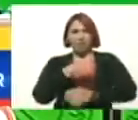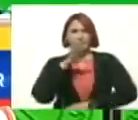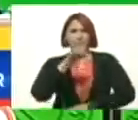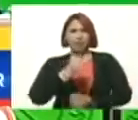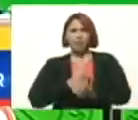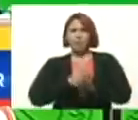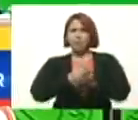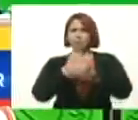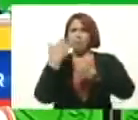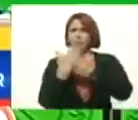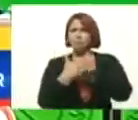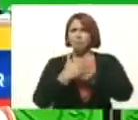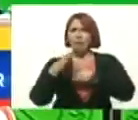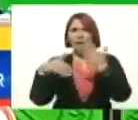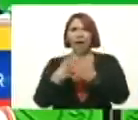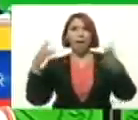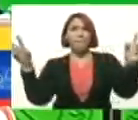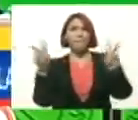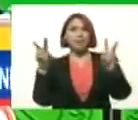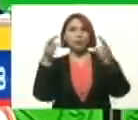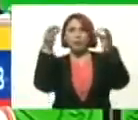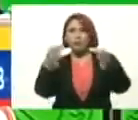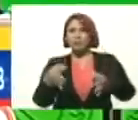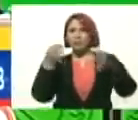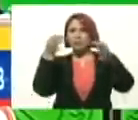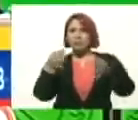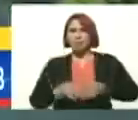amada, hasta la victoria siempre.